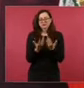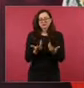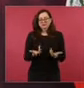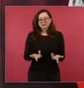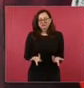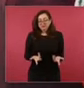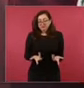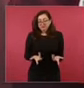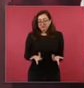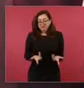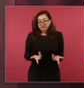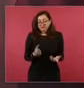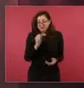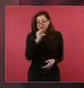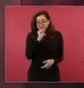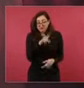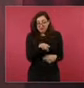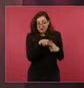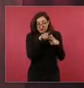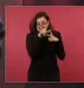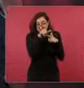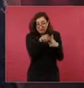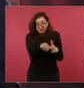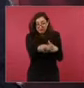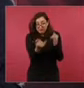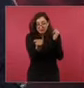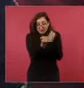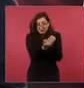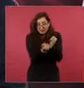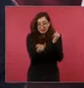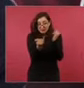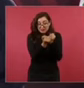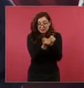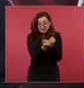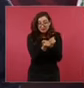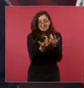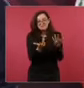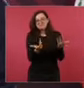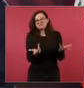que se siguiera con lo mismo.